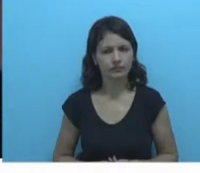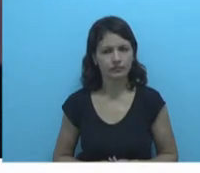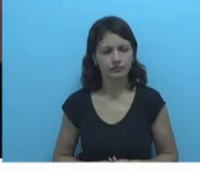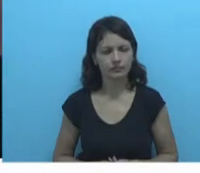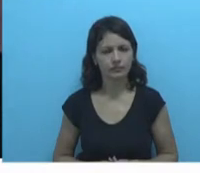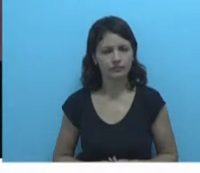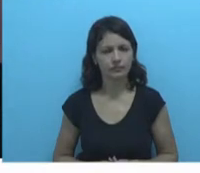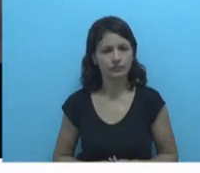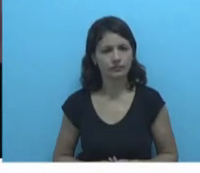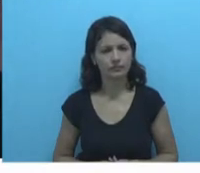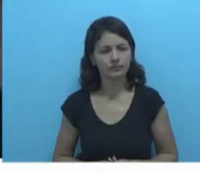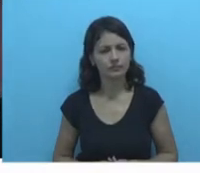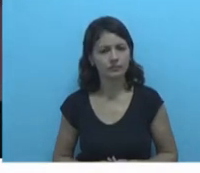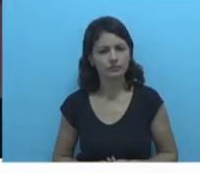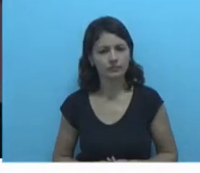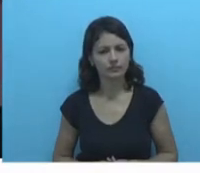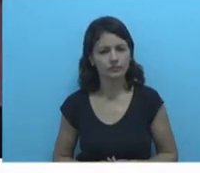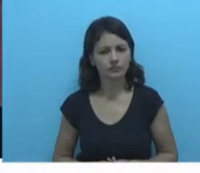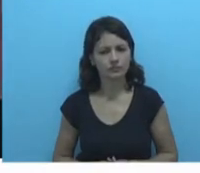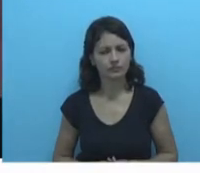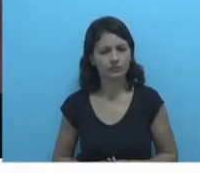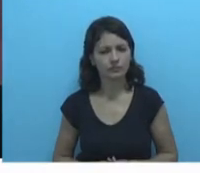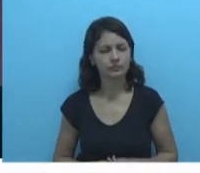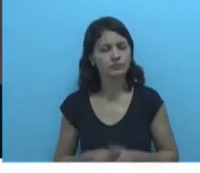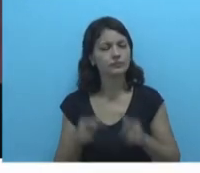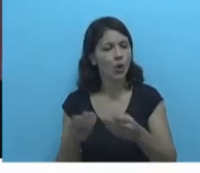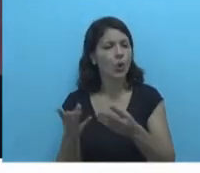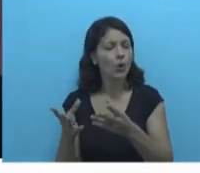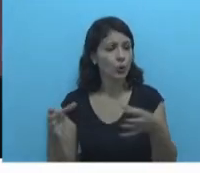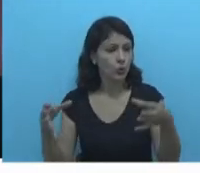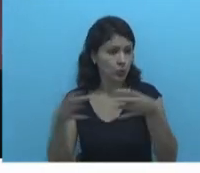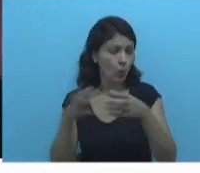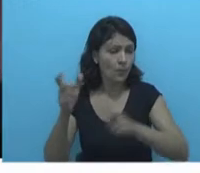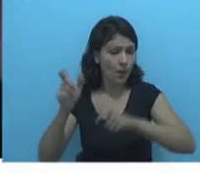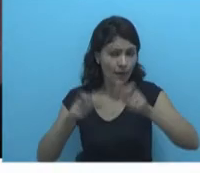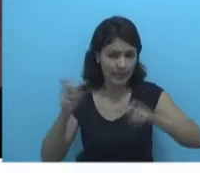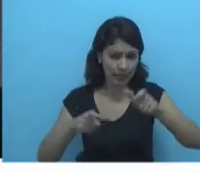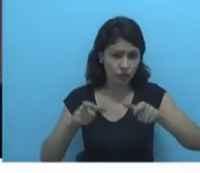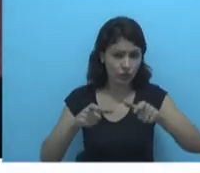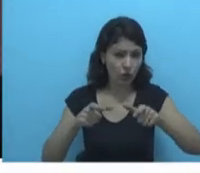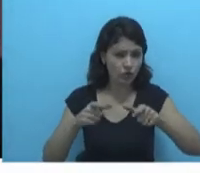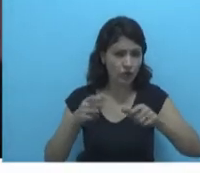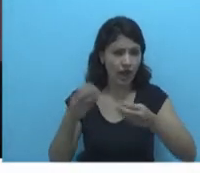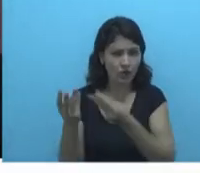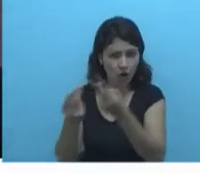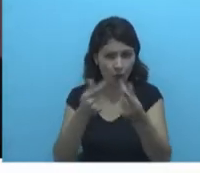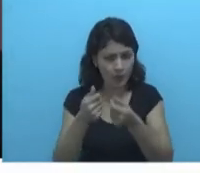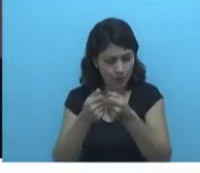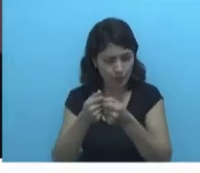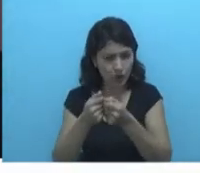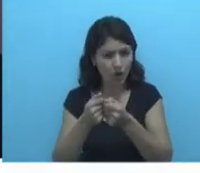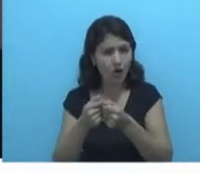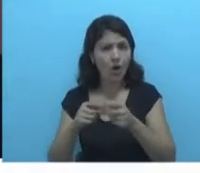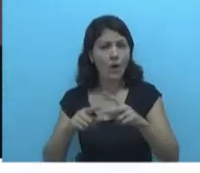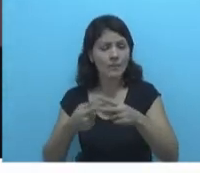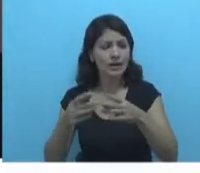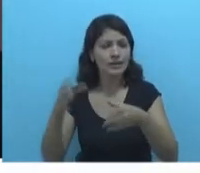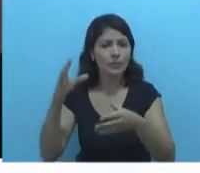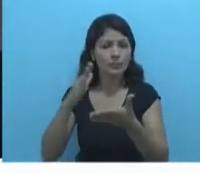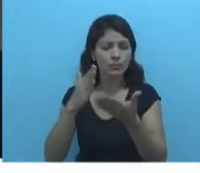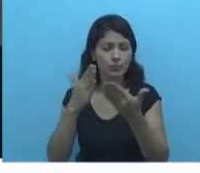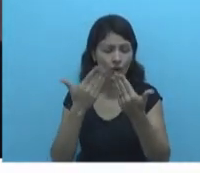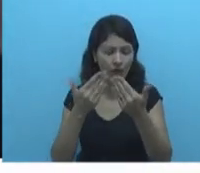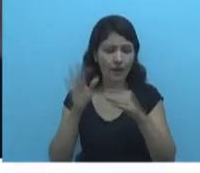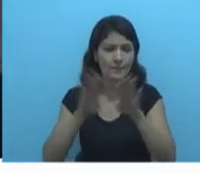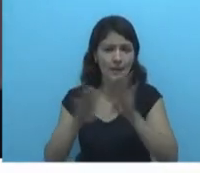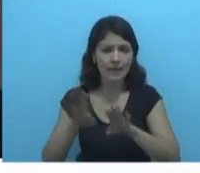un generador de oxígeno que adquirió un grupo de colaboradores el año pasado. El director del SANCO se contactó con Salud